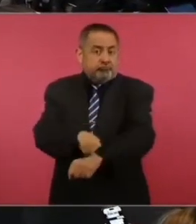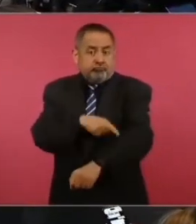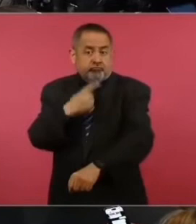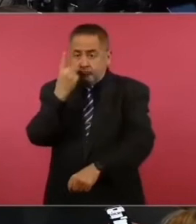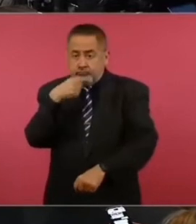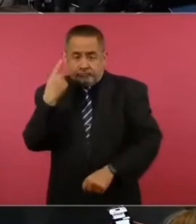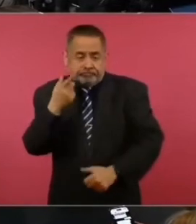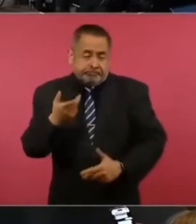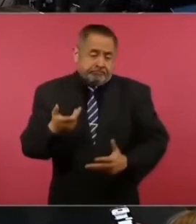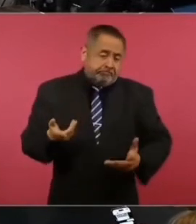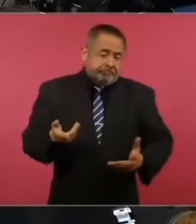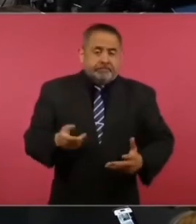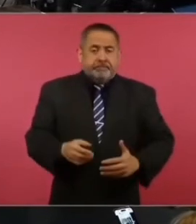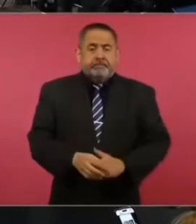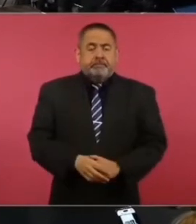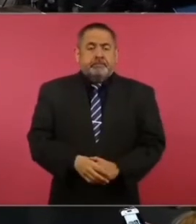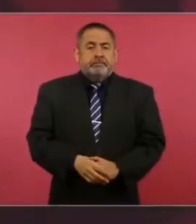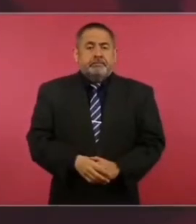Entonces, ¿cómo